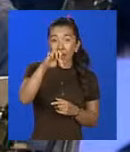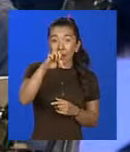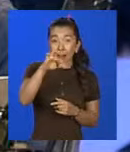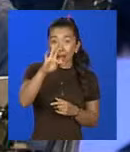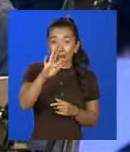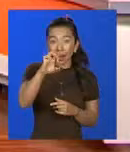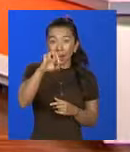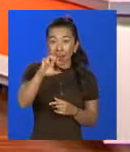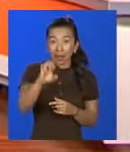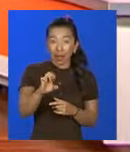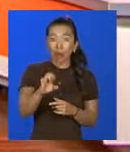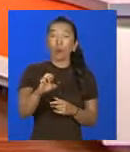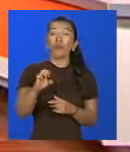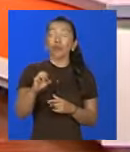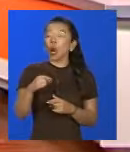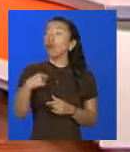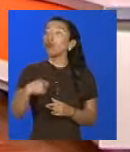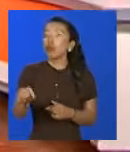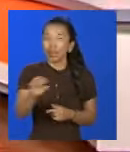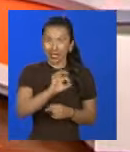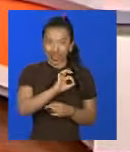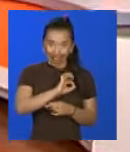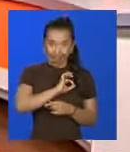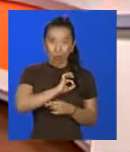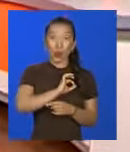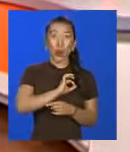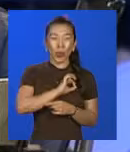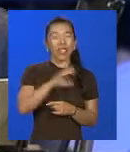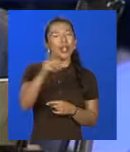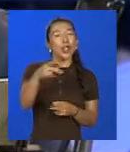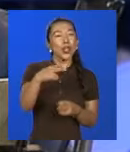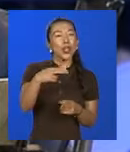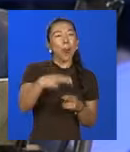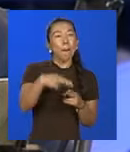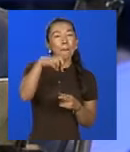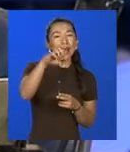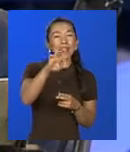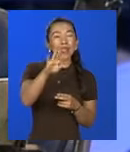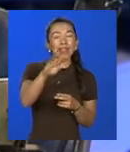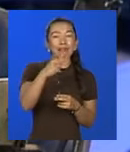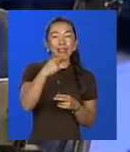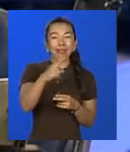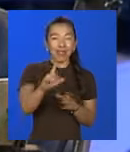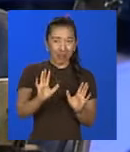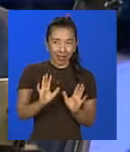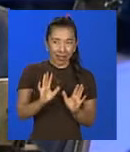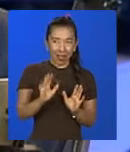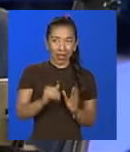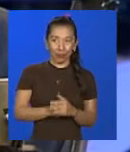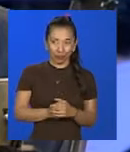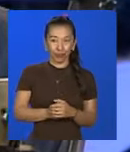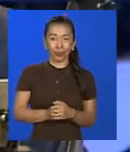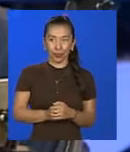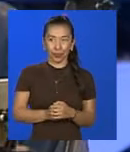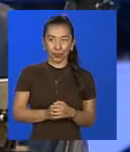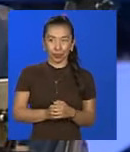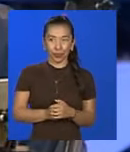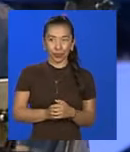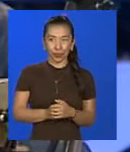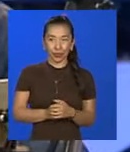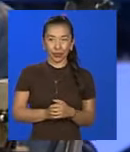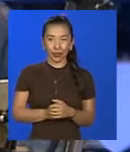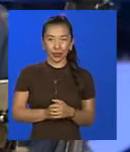mío. El sábado estrenamos con la historia de Inés y Hernán. Petete, que lo llamaban en francés, Petete en castellano, y en francés decían Petete, que quiere decir